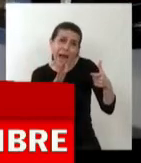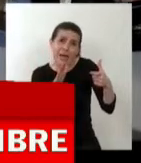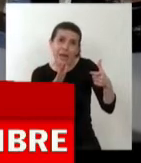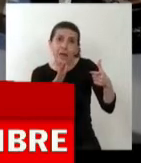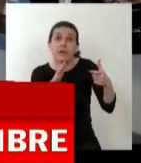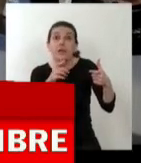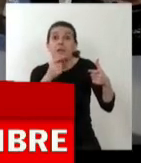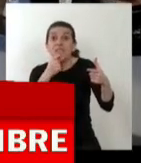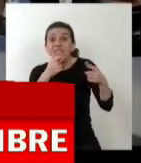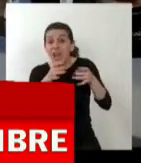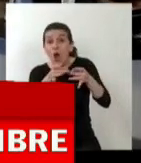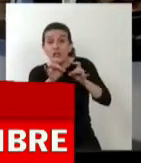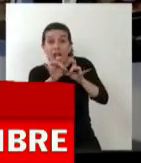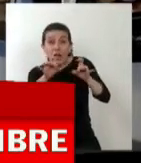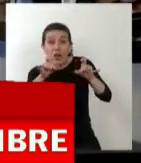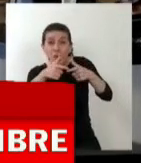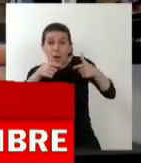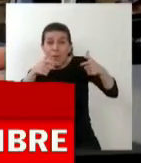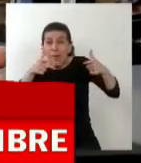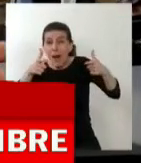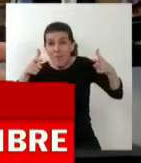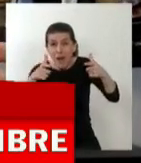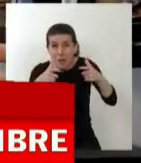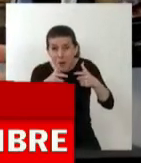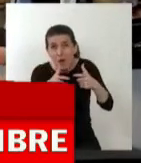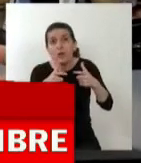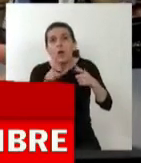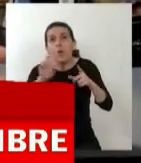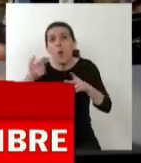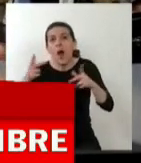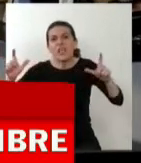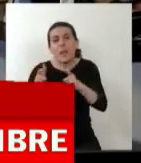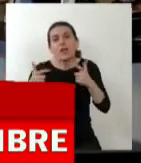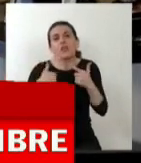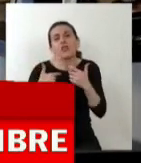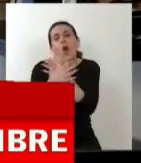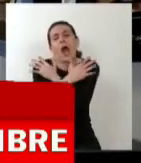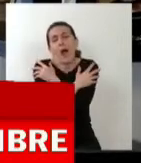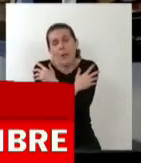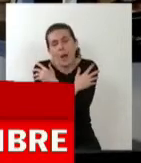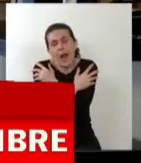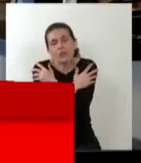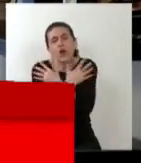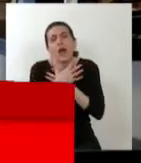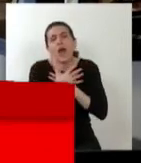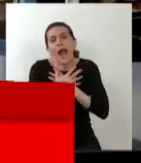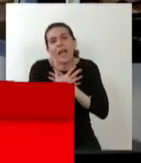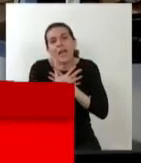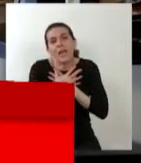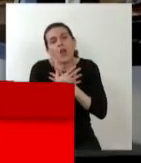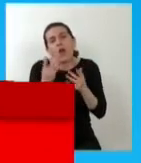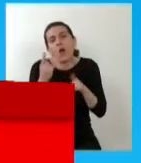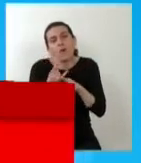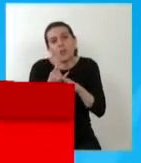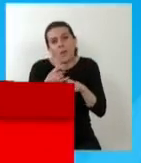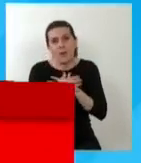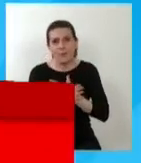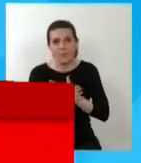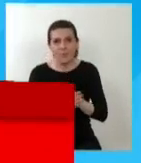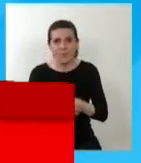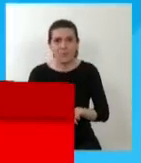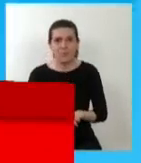vamos a parar las muertes. Los abrazo a la distancia, con el cariño y el afecto de siempre.